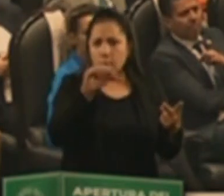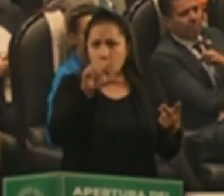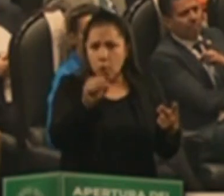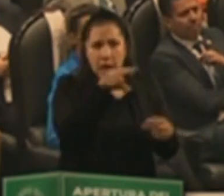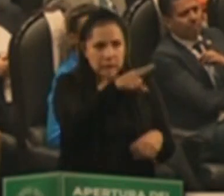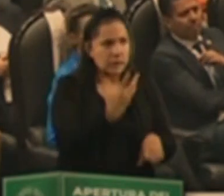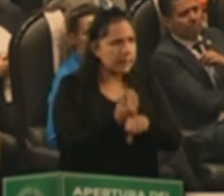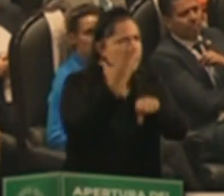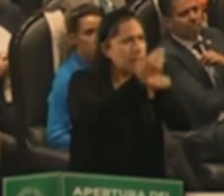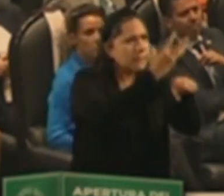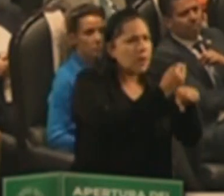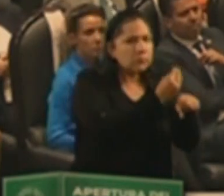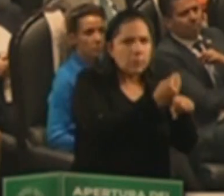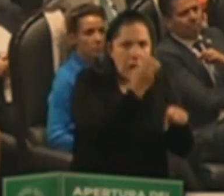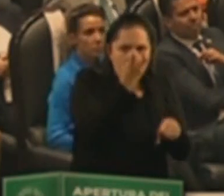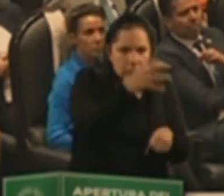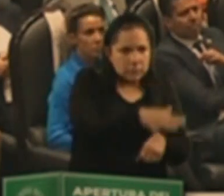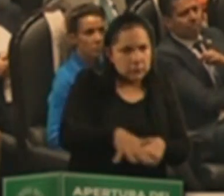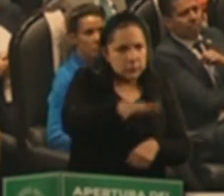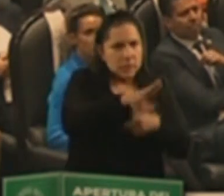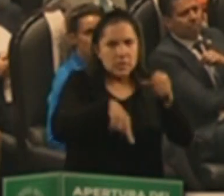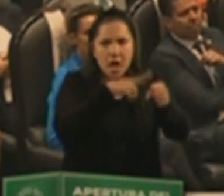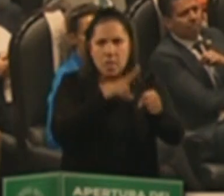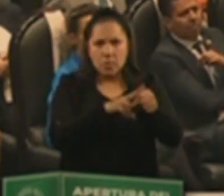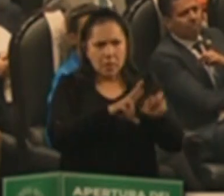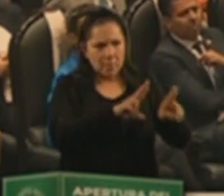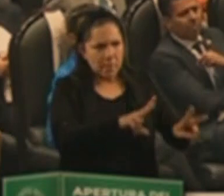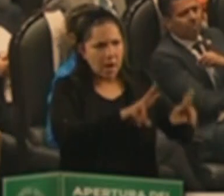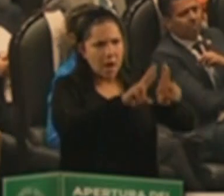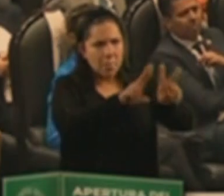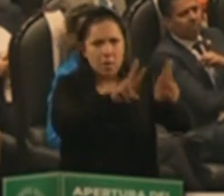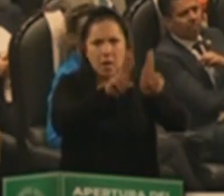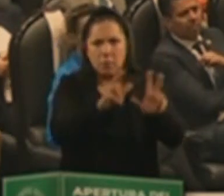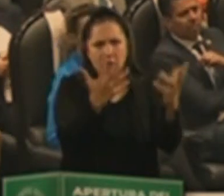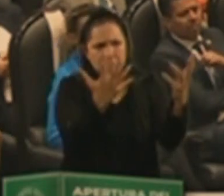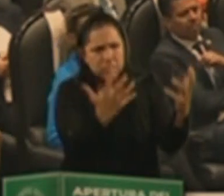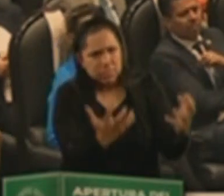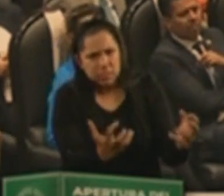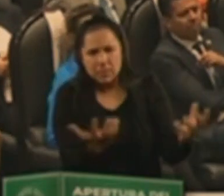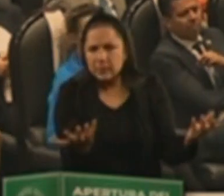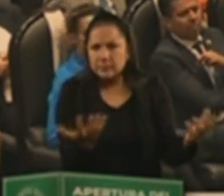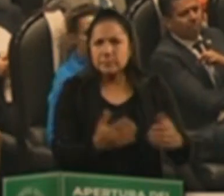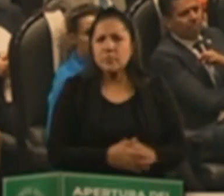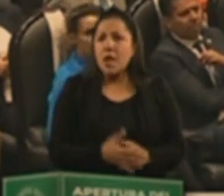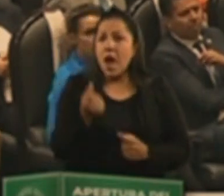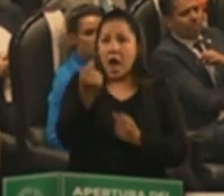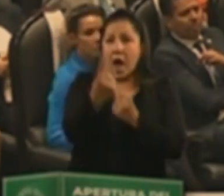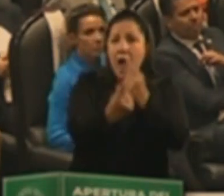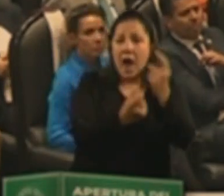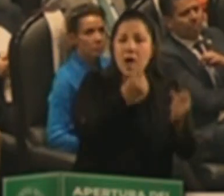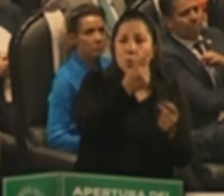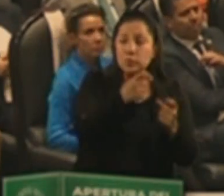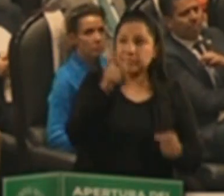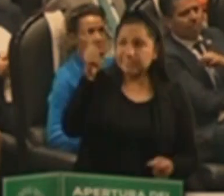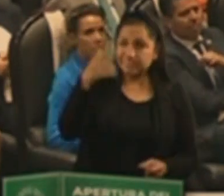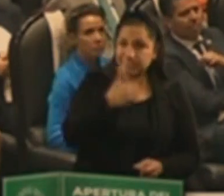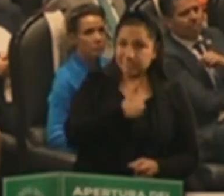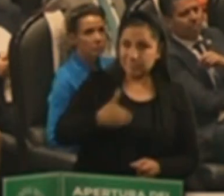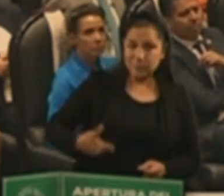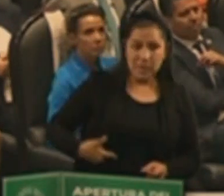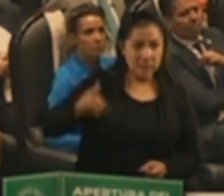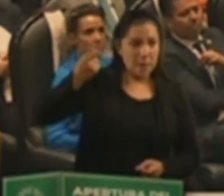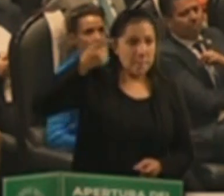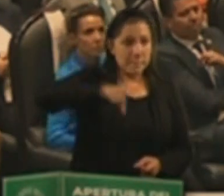y condenando nuestro futuro. Por otro lado, hay quienes han mordido el anzuelo del presidente y han decidido aceptar el